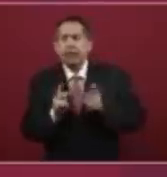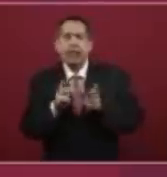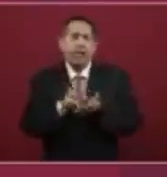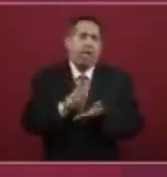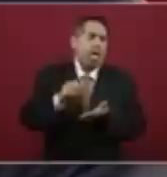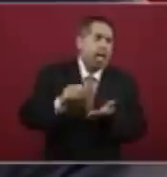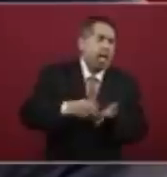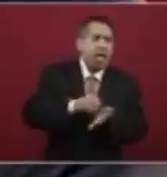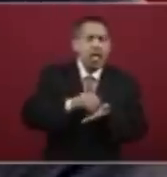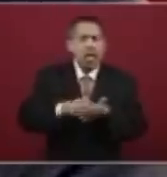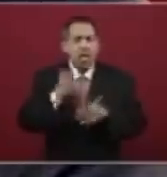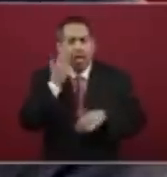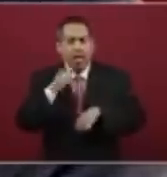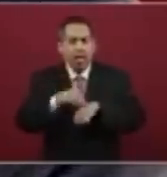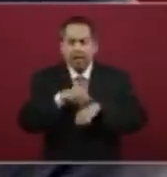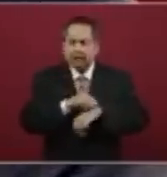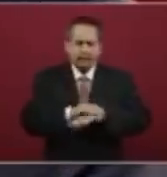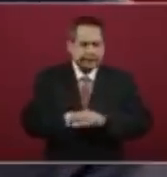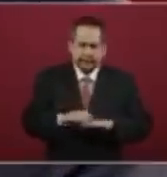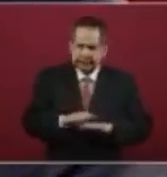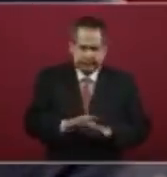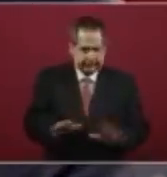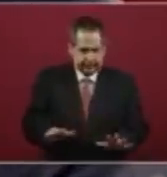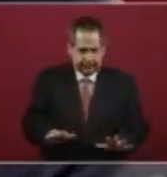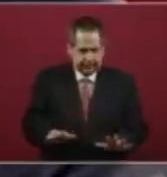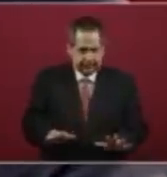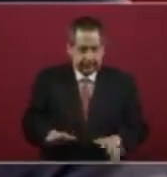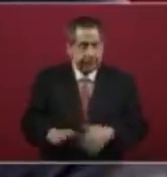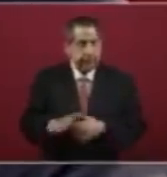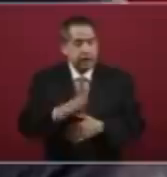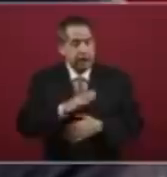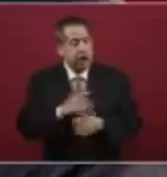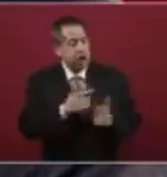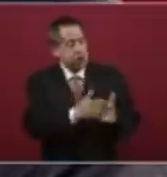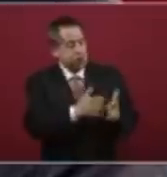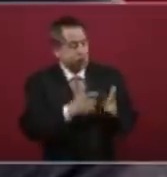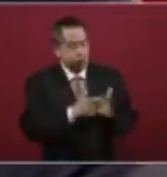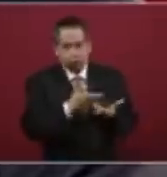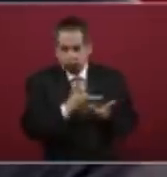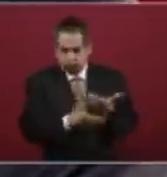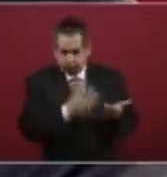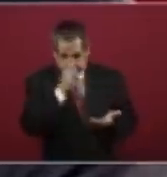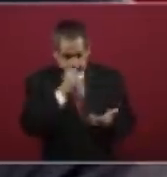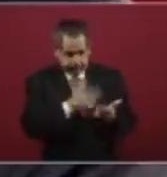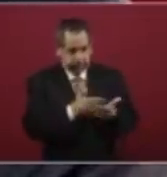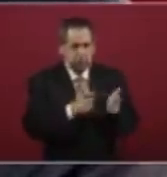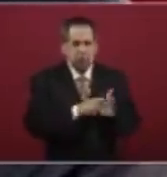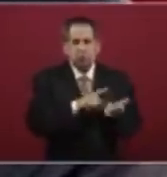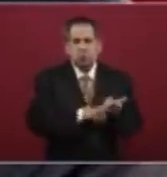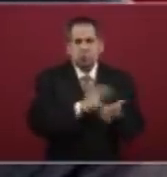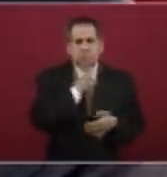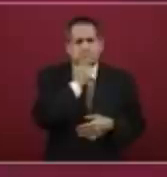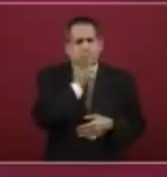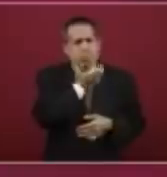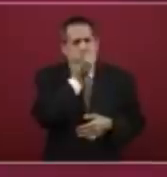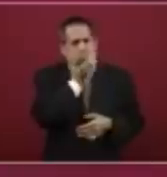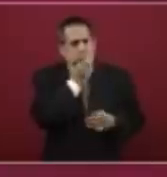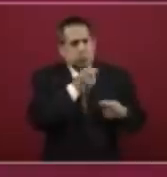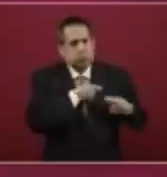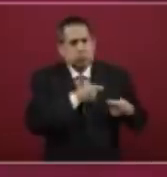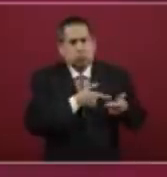porque hay grupos, lo digo con todo respeto, que son muy conservadores,